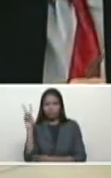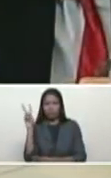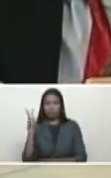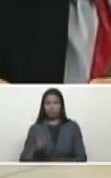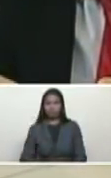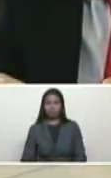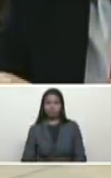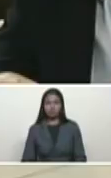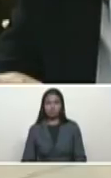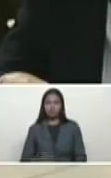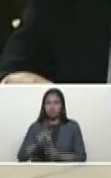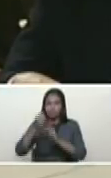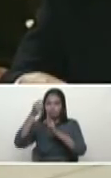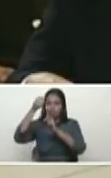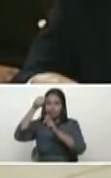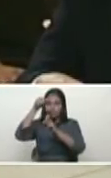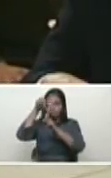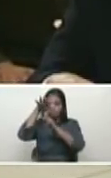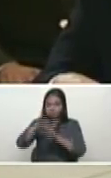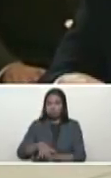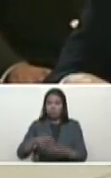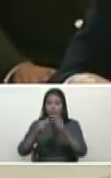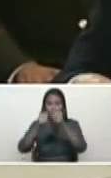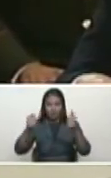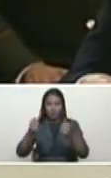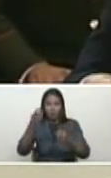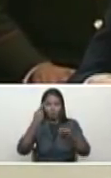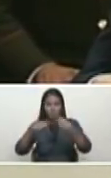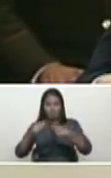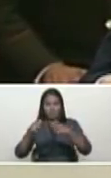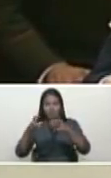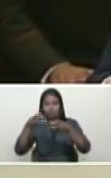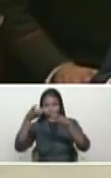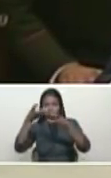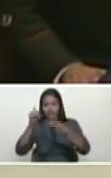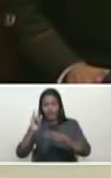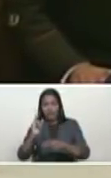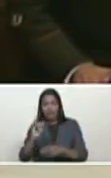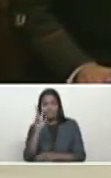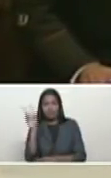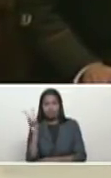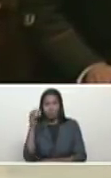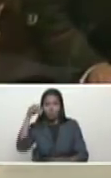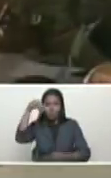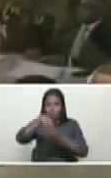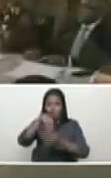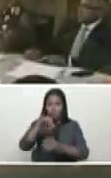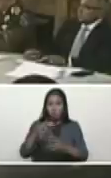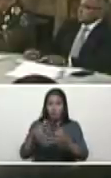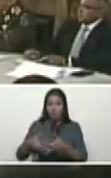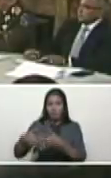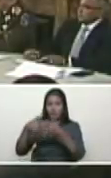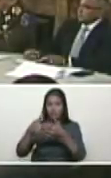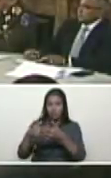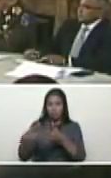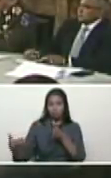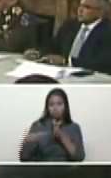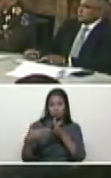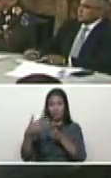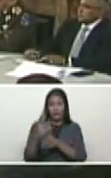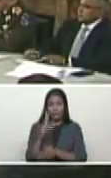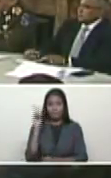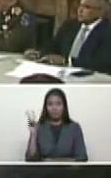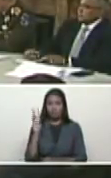y vencer el bloqueo comercial alimentario que ha impuesto el periodismo gringo contra venezuela